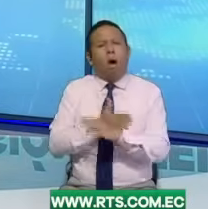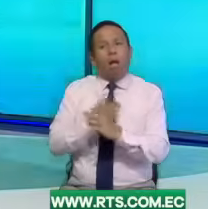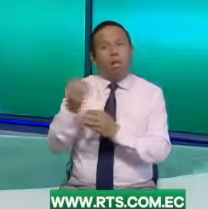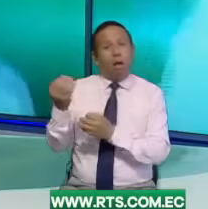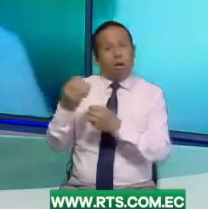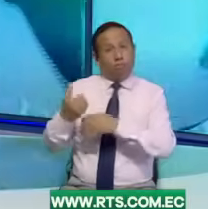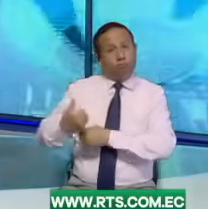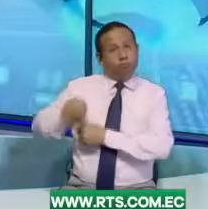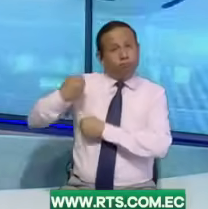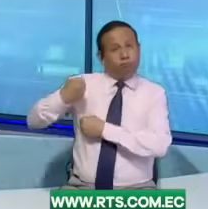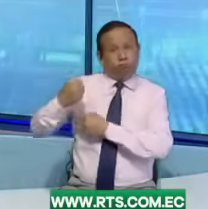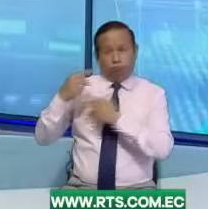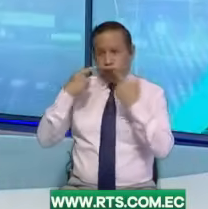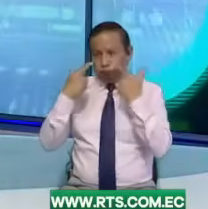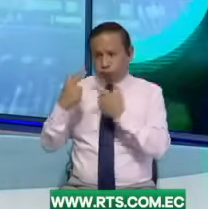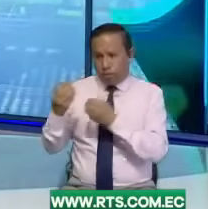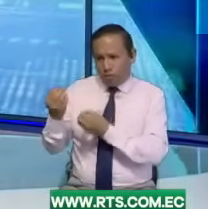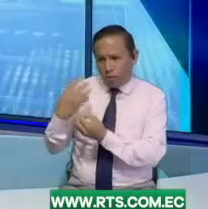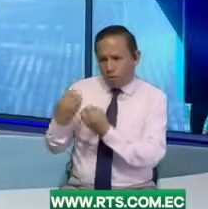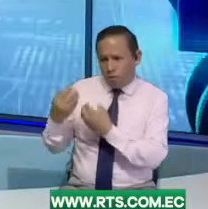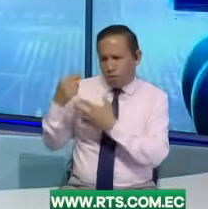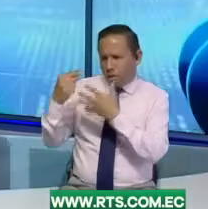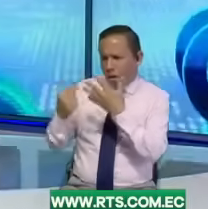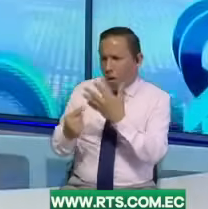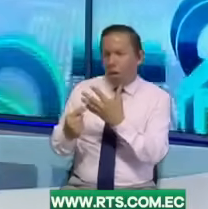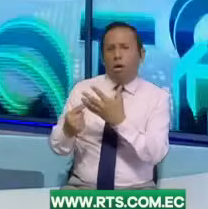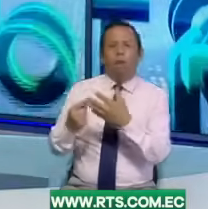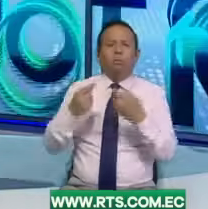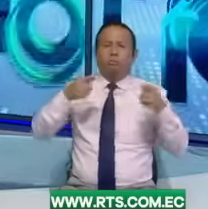fuerzas del orden. La medida será por 60 días.